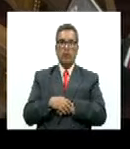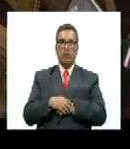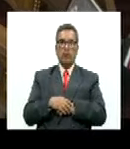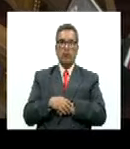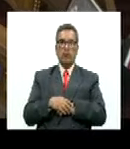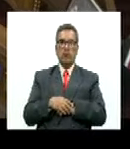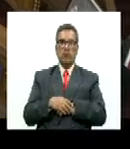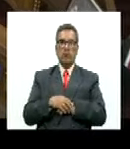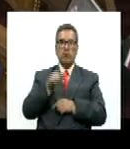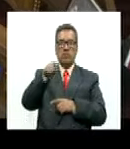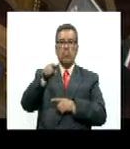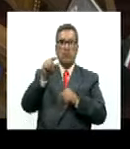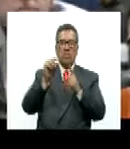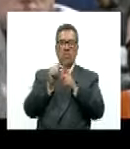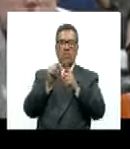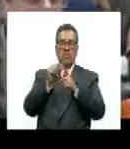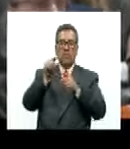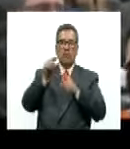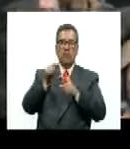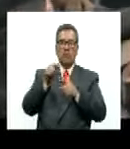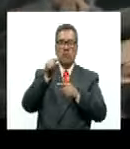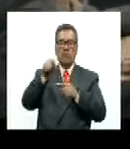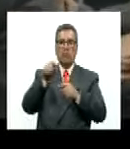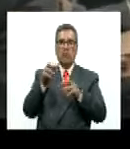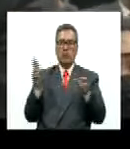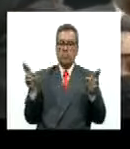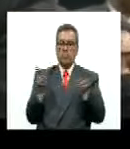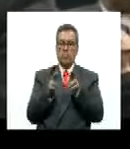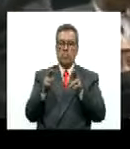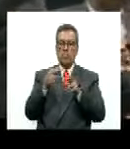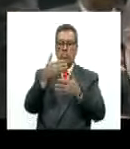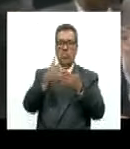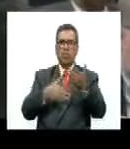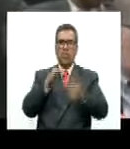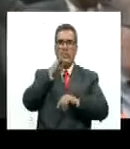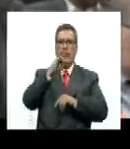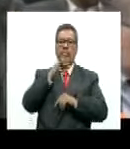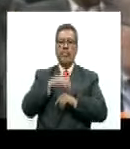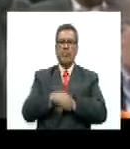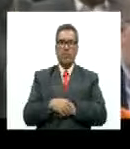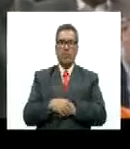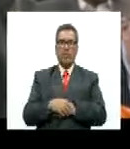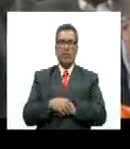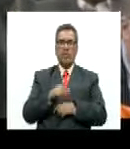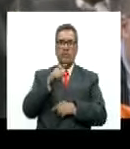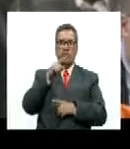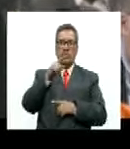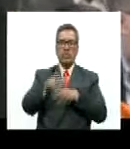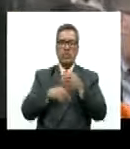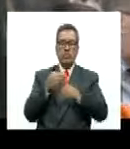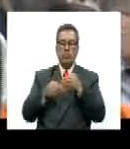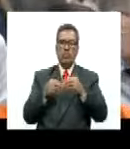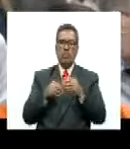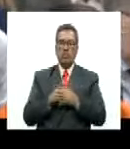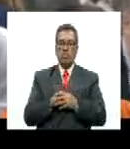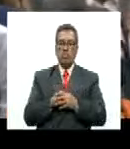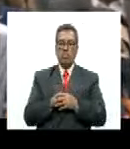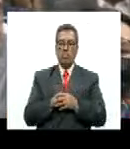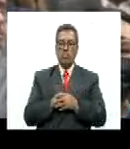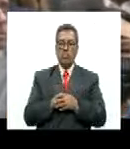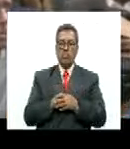Este derecho de palabra es para un brevísimo informe en relación a